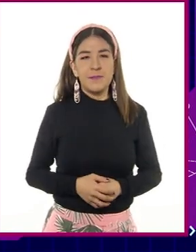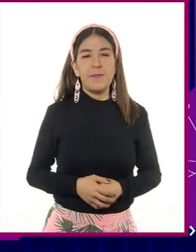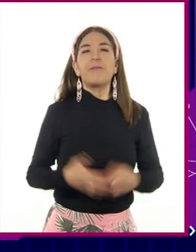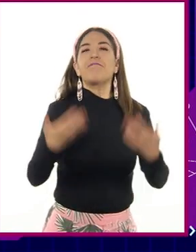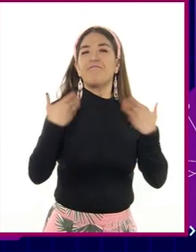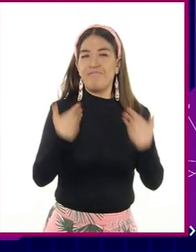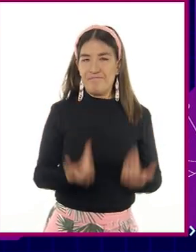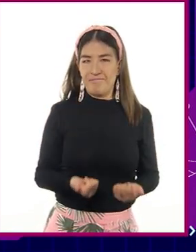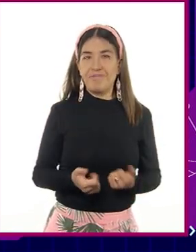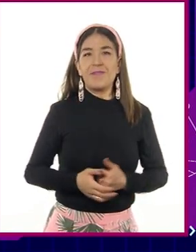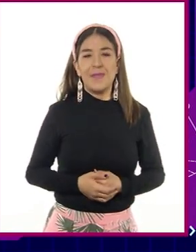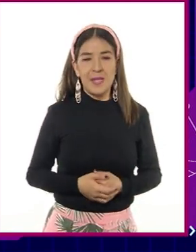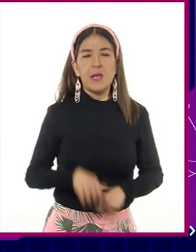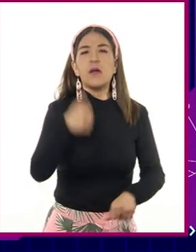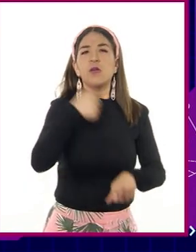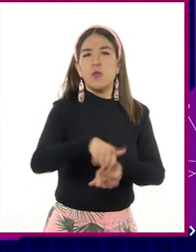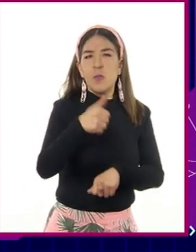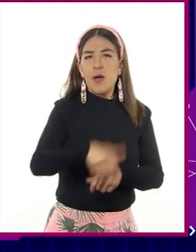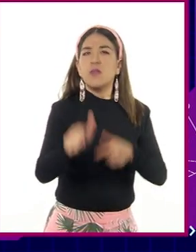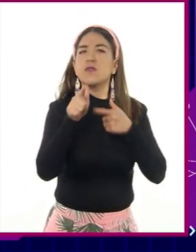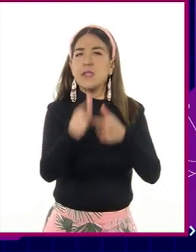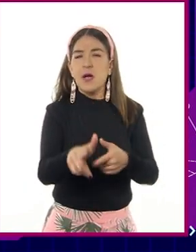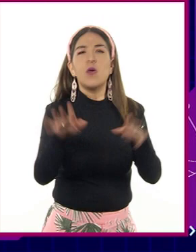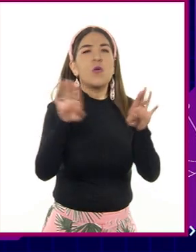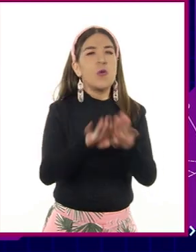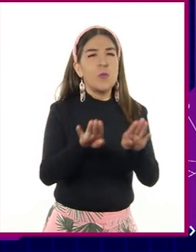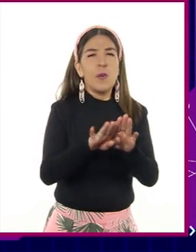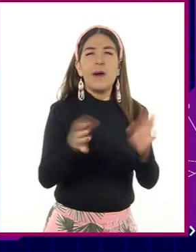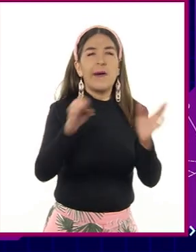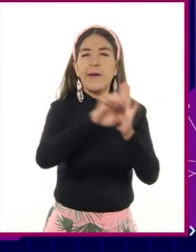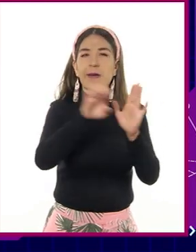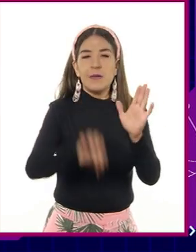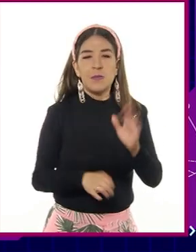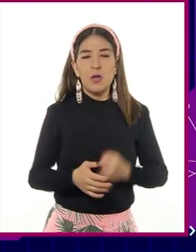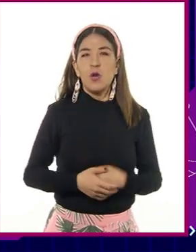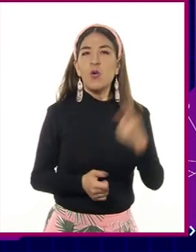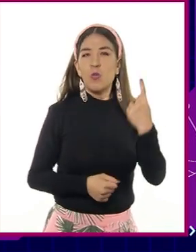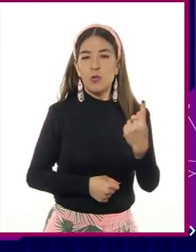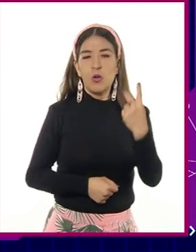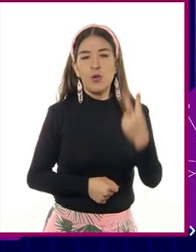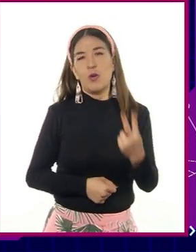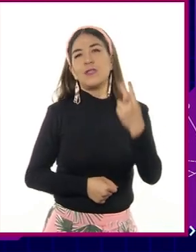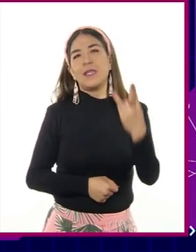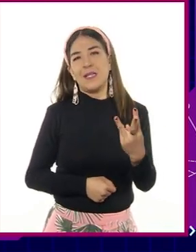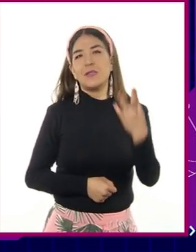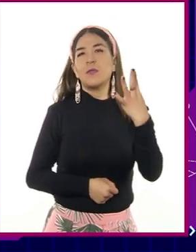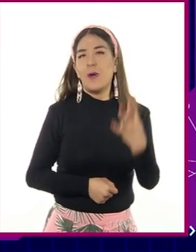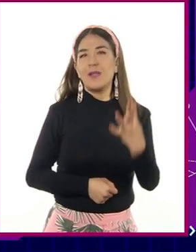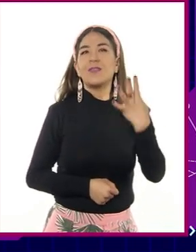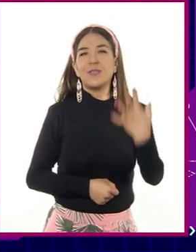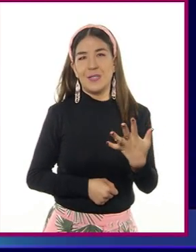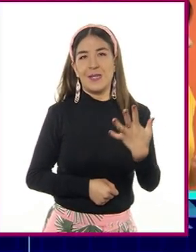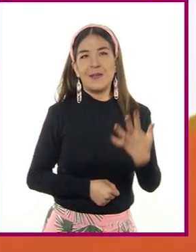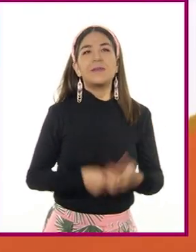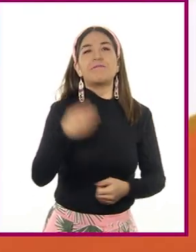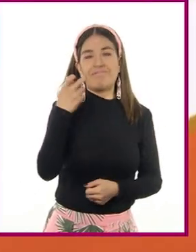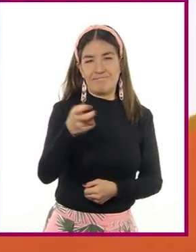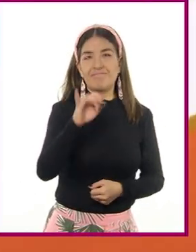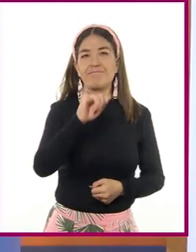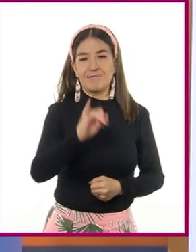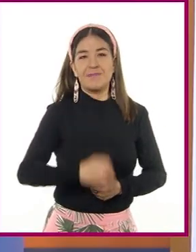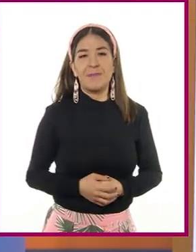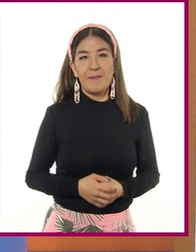Comprendo, maestra. Una sucesión numérica podría ser, por ejemplo, 1, 2, 3, 4, 5. Así es,